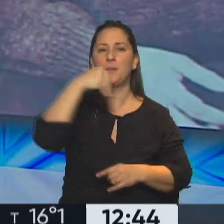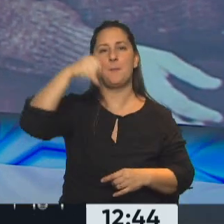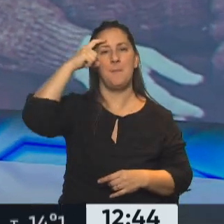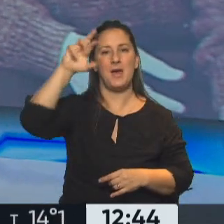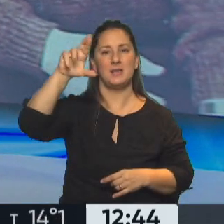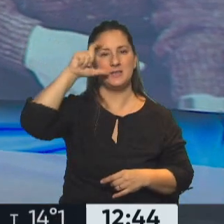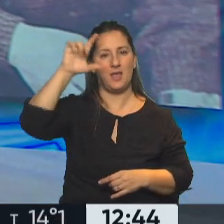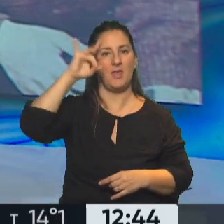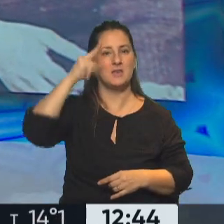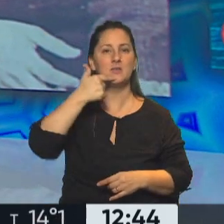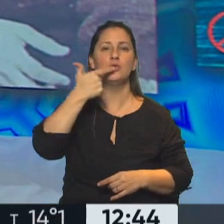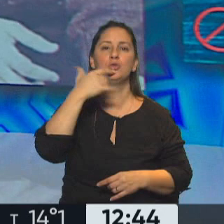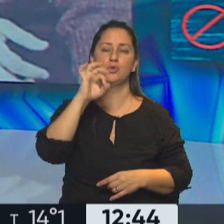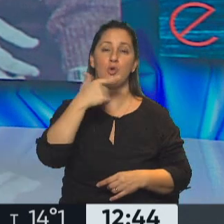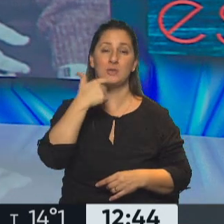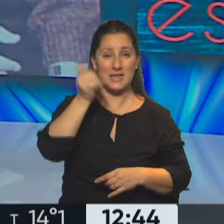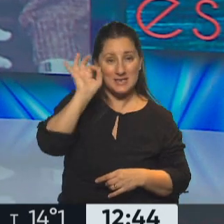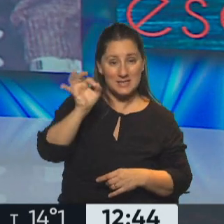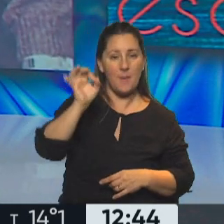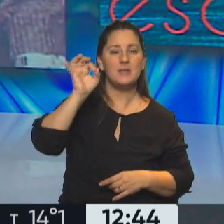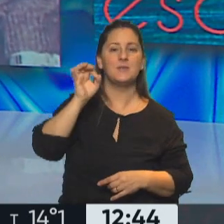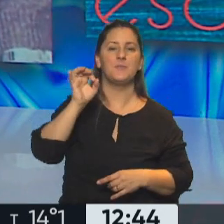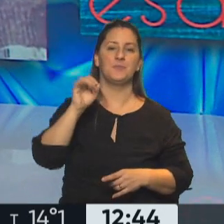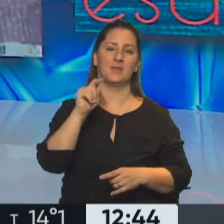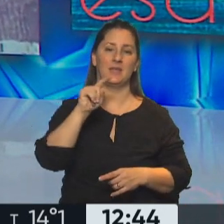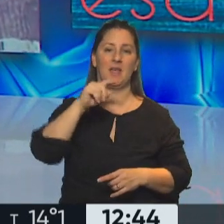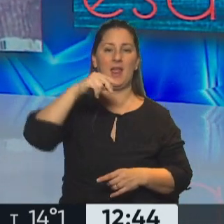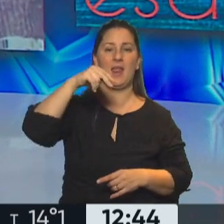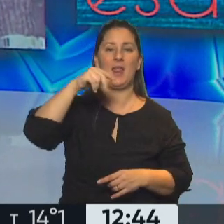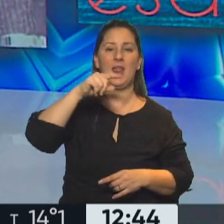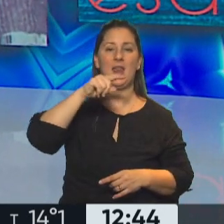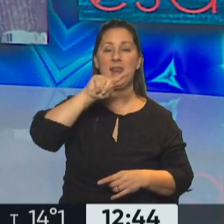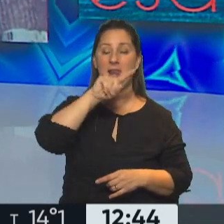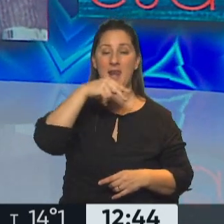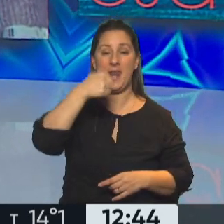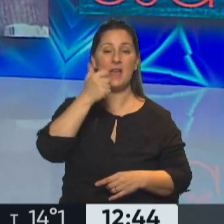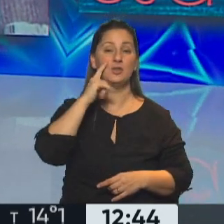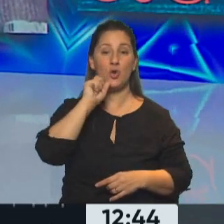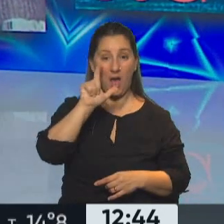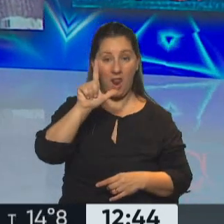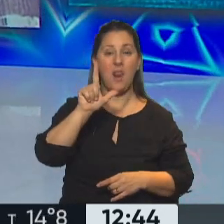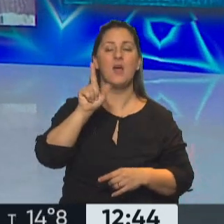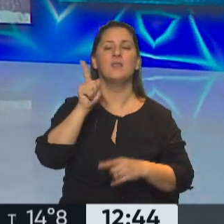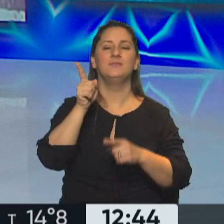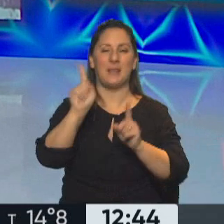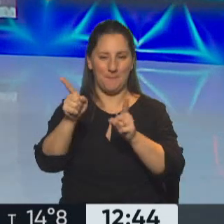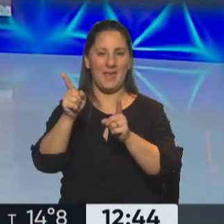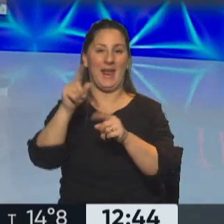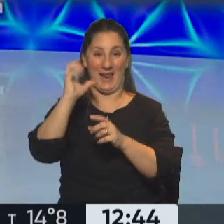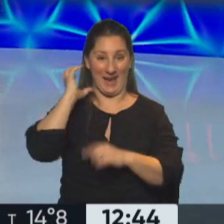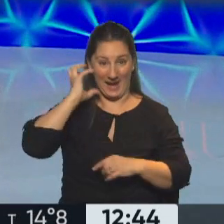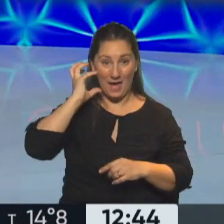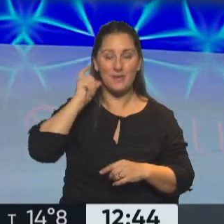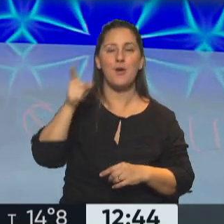Mercedes Sosa. Saben que en Nacional, Nacional que tuvo, ¿no?, en el final también a Cacho Fontana en Radio Nacional,